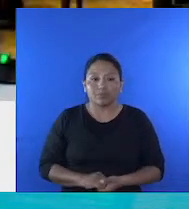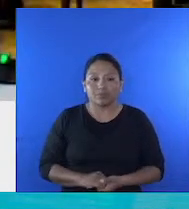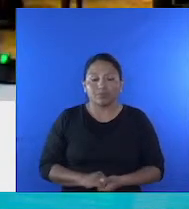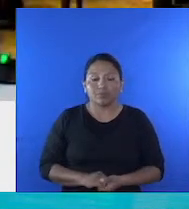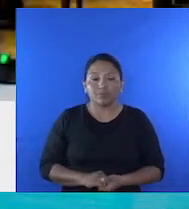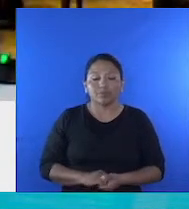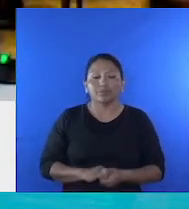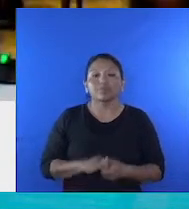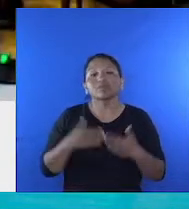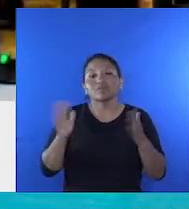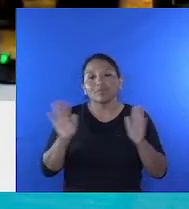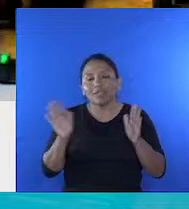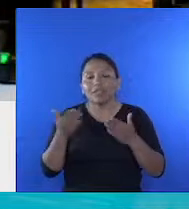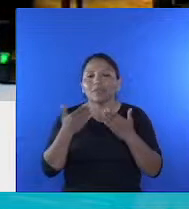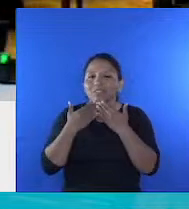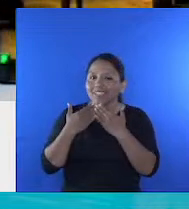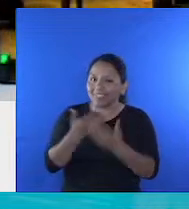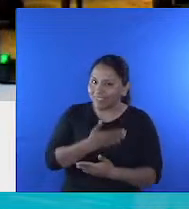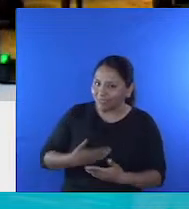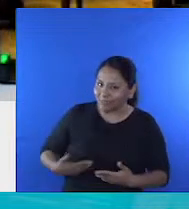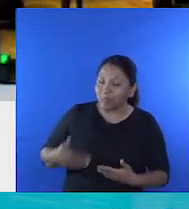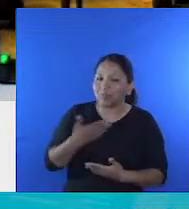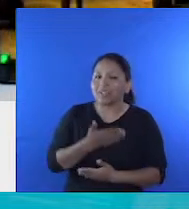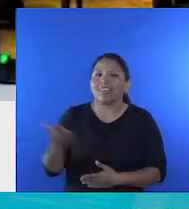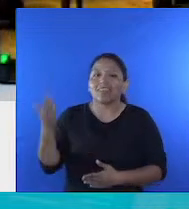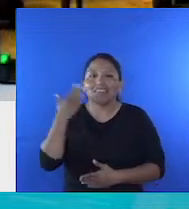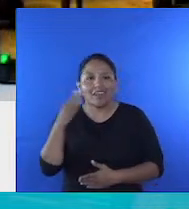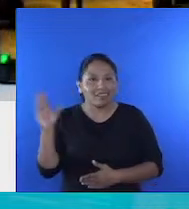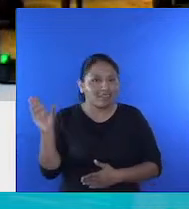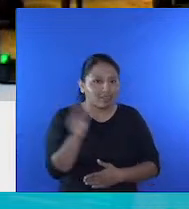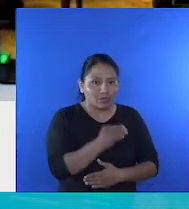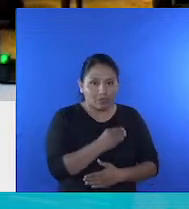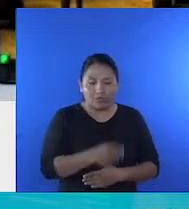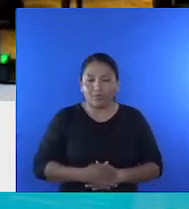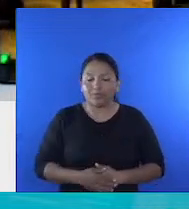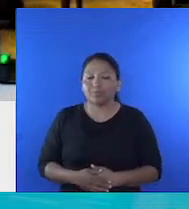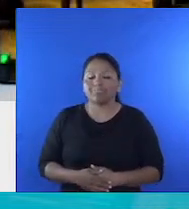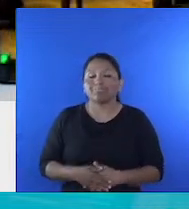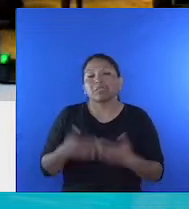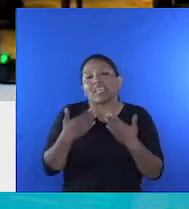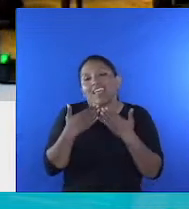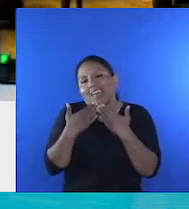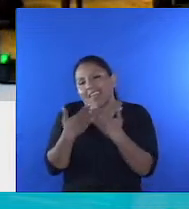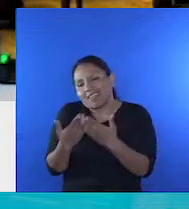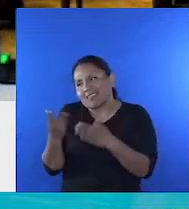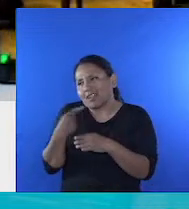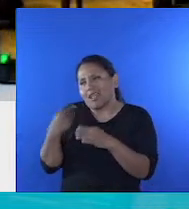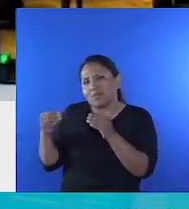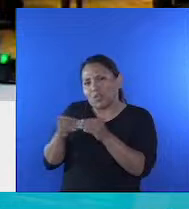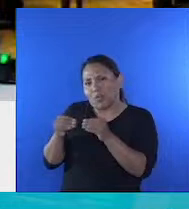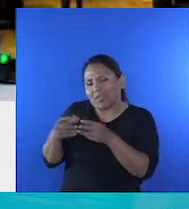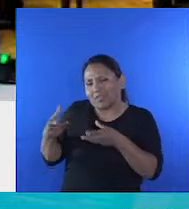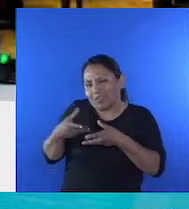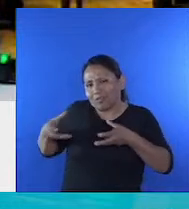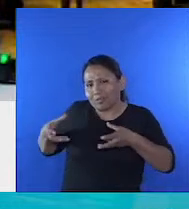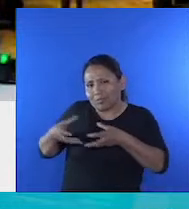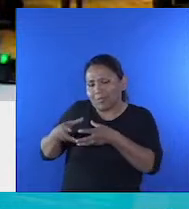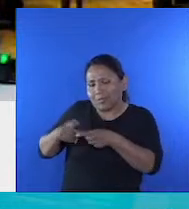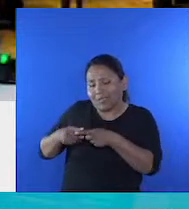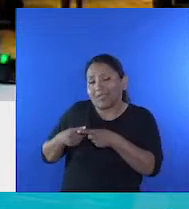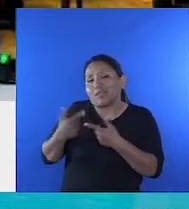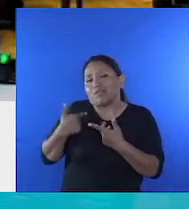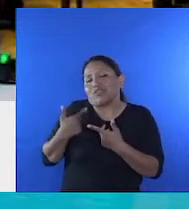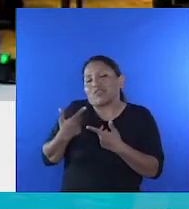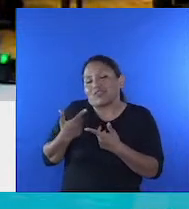Hola, bueno, gracias, señor presidente. Buenas tardes a todos y a todas. Les quiero agradecer primero a mis compañeros de bloque porque